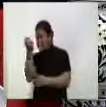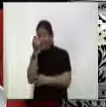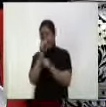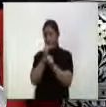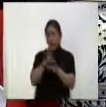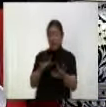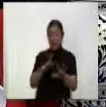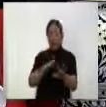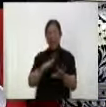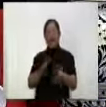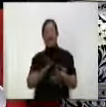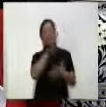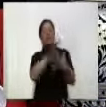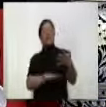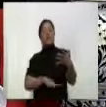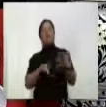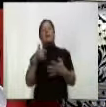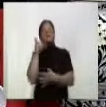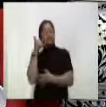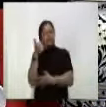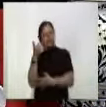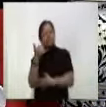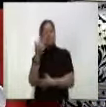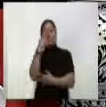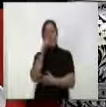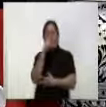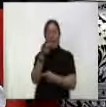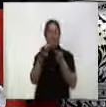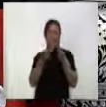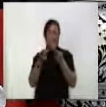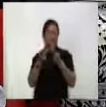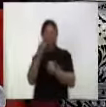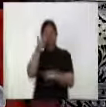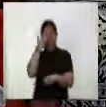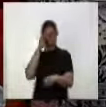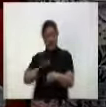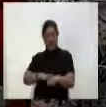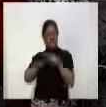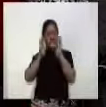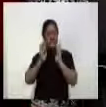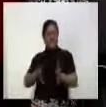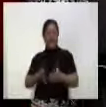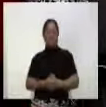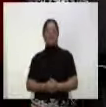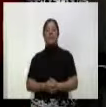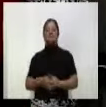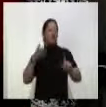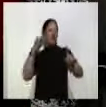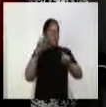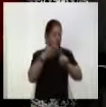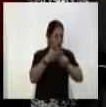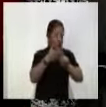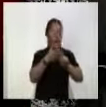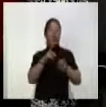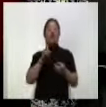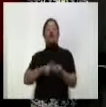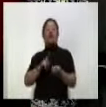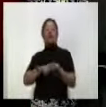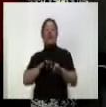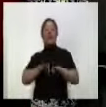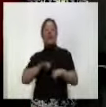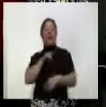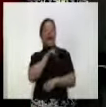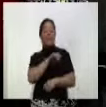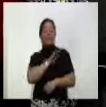redes y telecomunicaciones para salir preparados. Y bueno, con respecto a los campos de acción a los cuales puede acceder